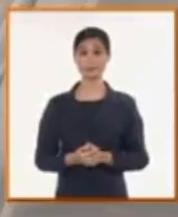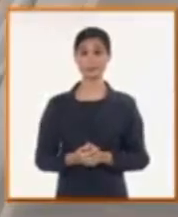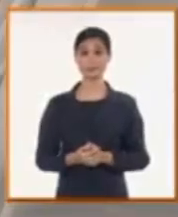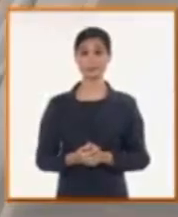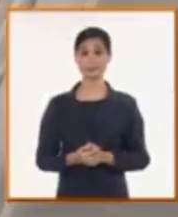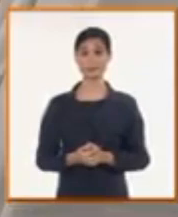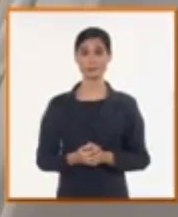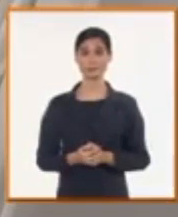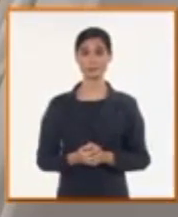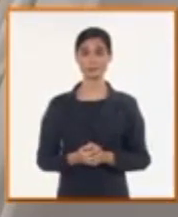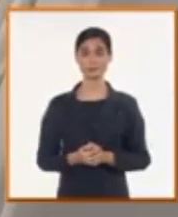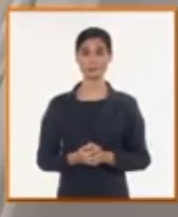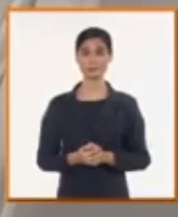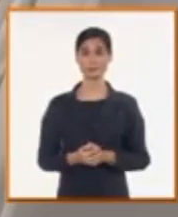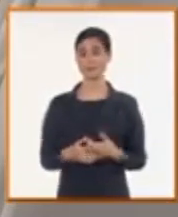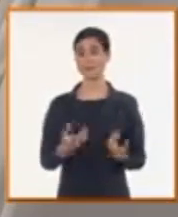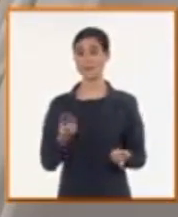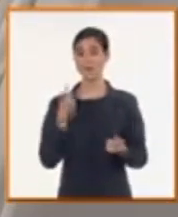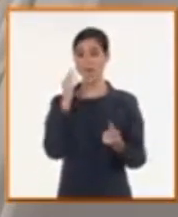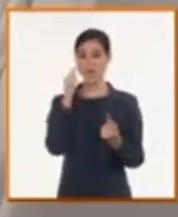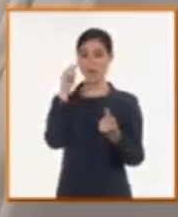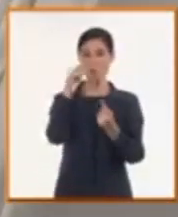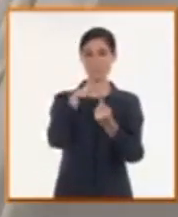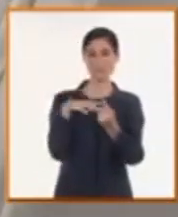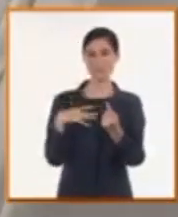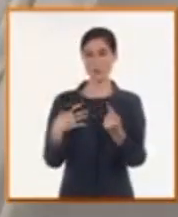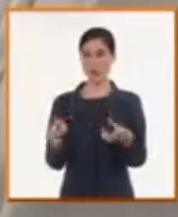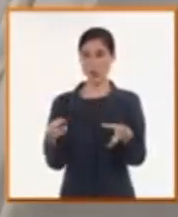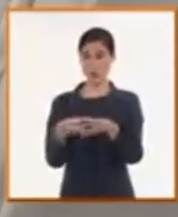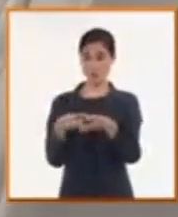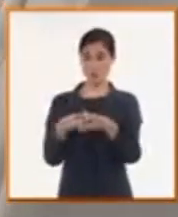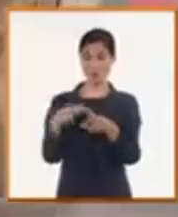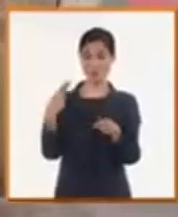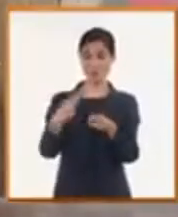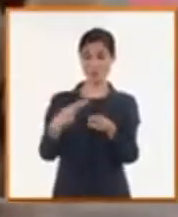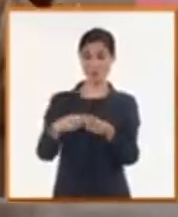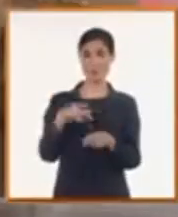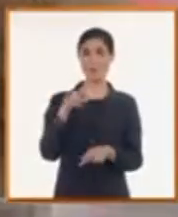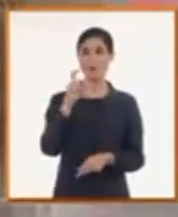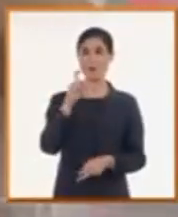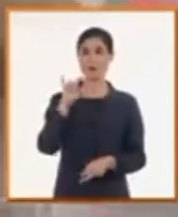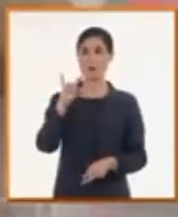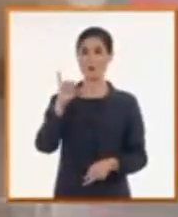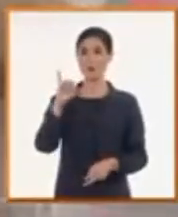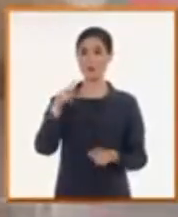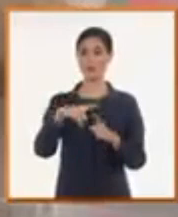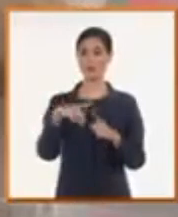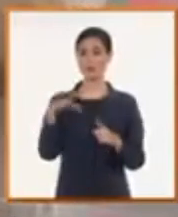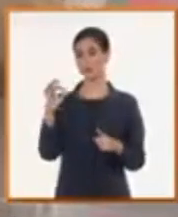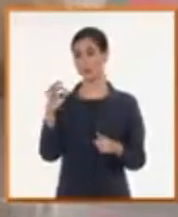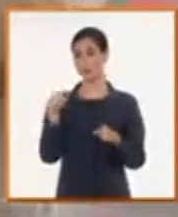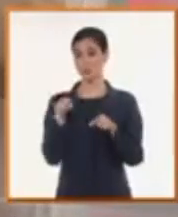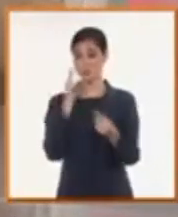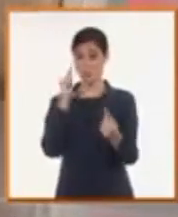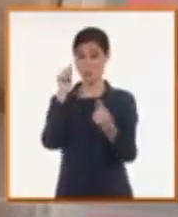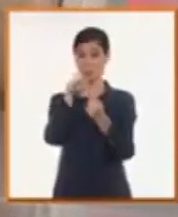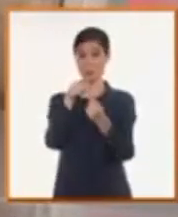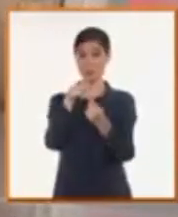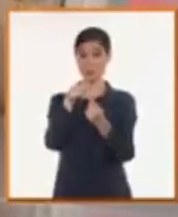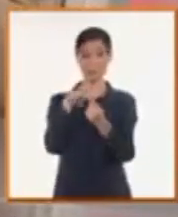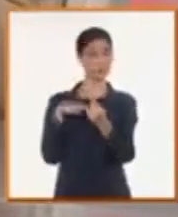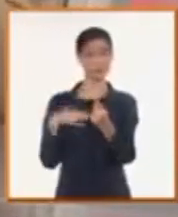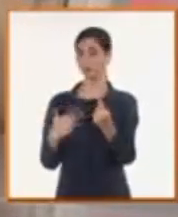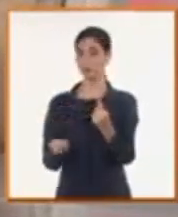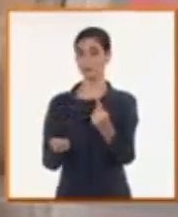dirección principal no es exactamente Cuito Guanabales. No, la dirección principal, el jefe dijo, aguantar En Cuito. en